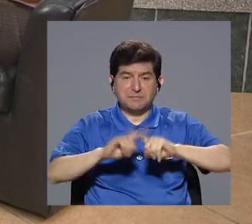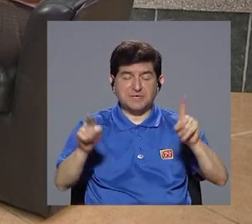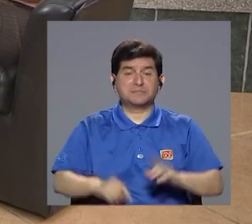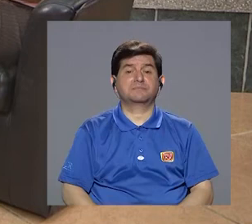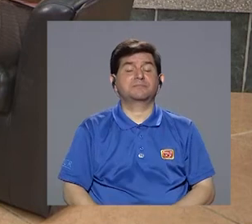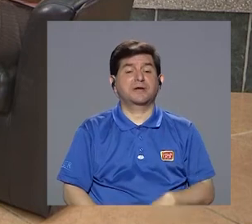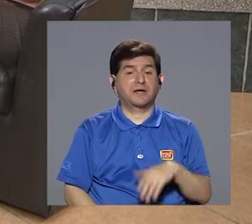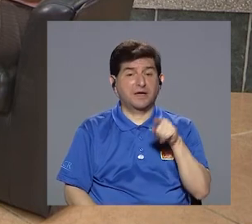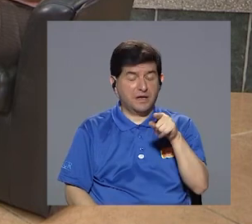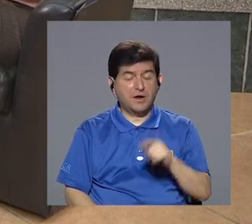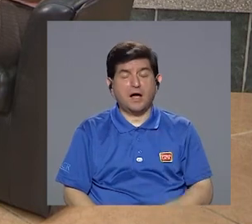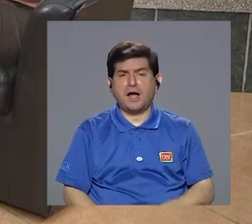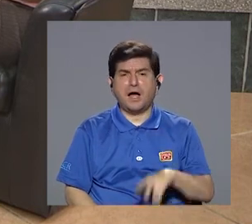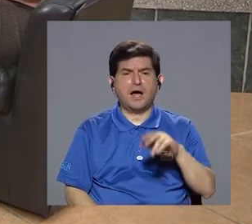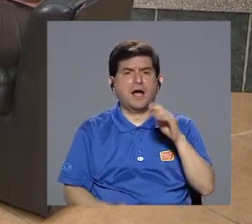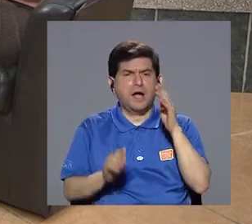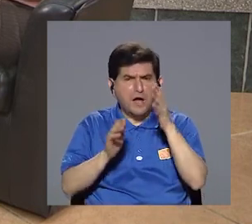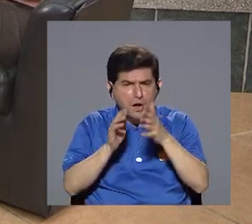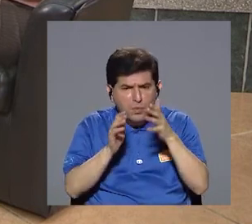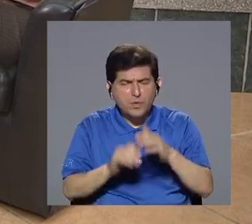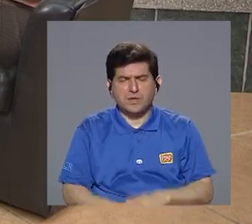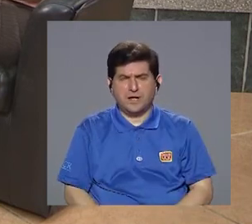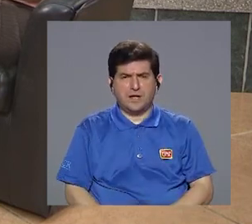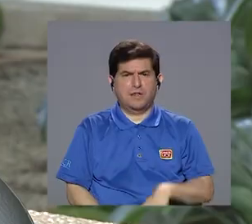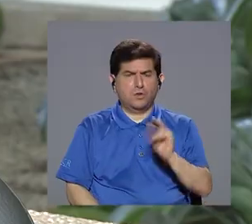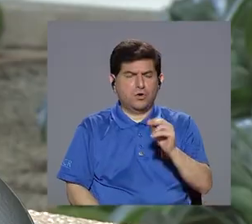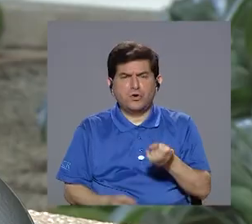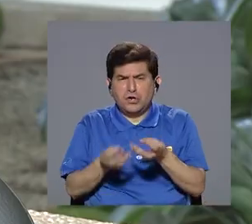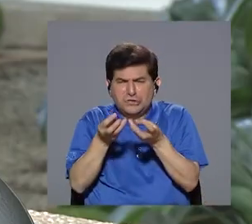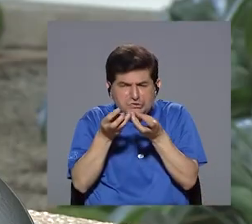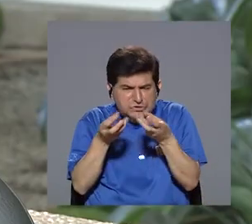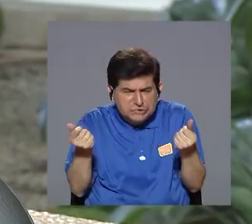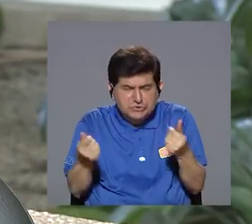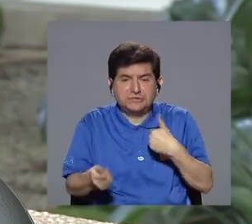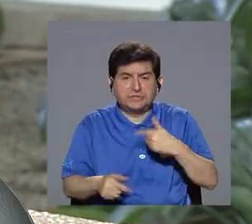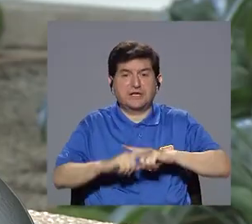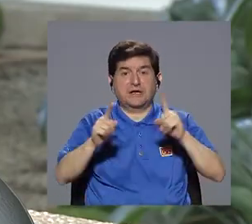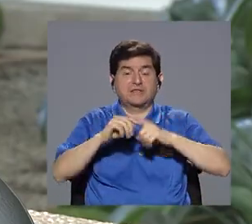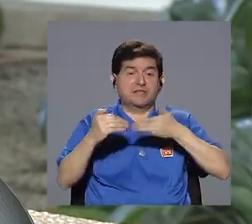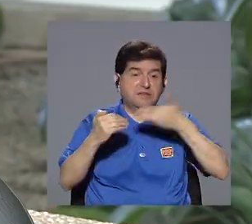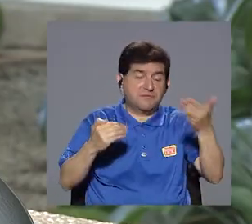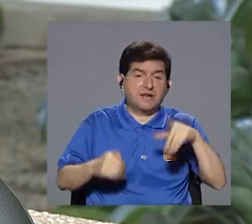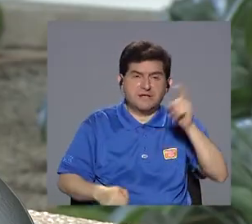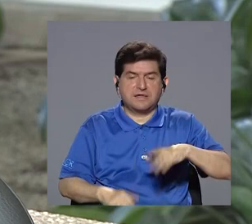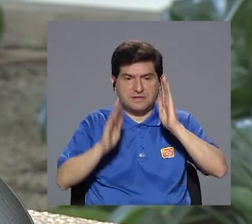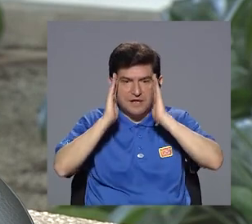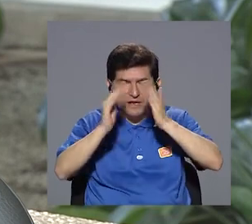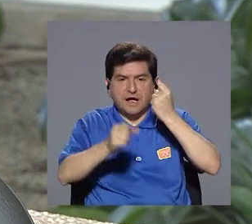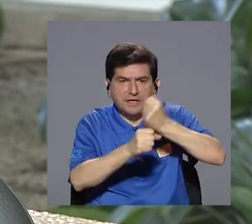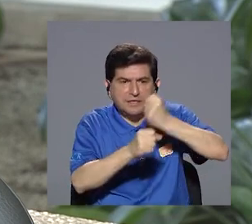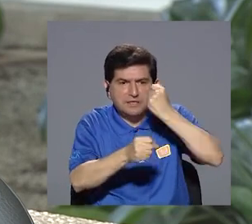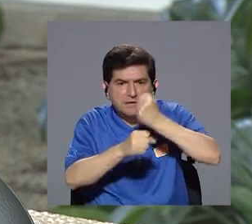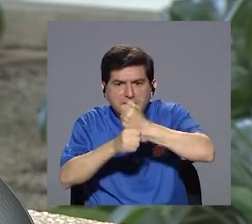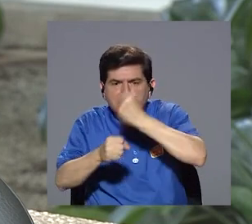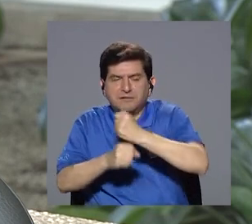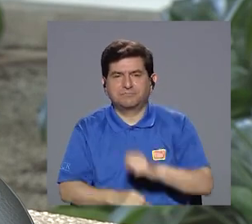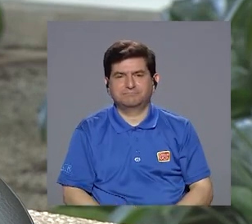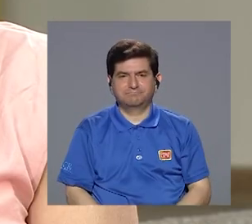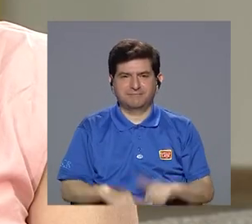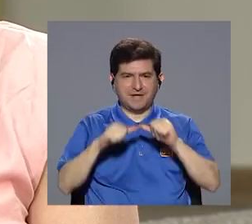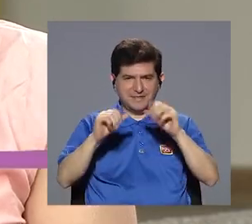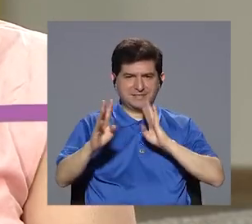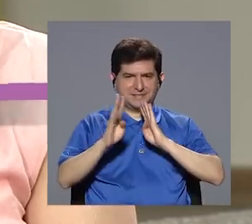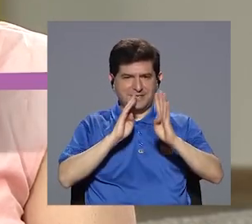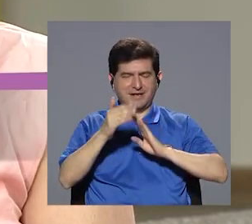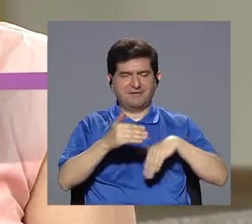sí tienen que cuidar de que no se les pudran, que estar de que no se queden, entonces tienen que tener un montón de cosas sobre las que tienen que estar trabajando constantemente. Ok,